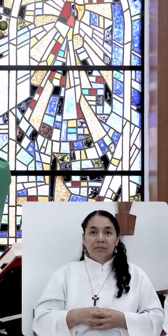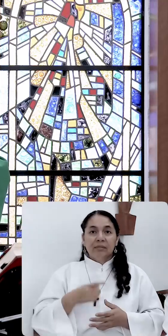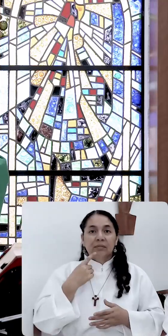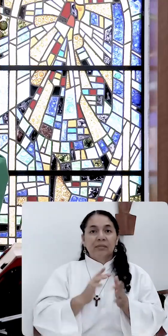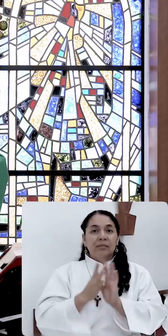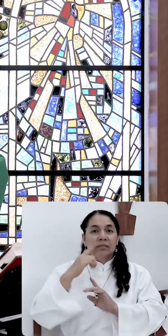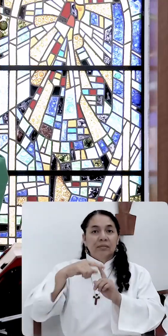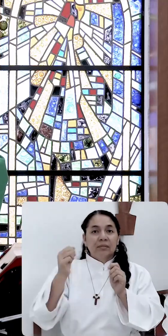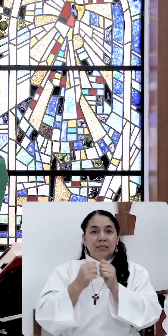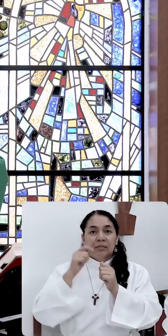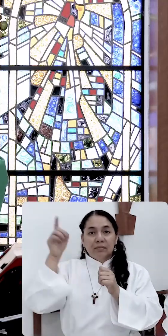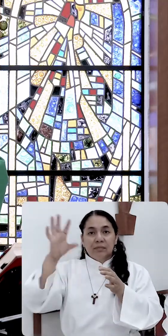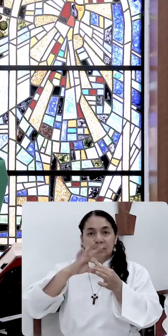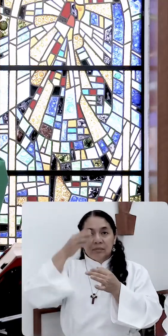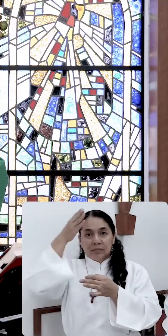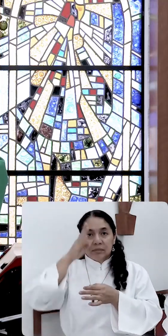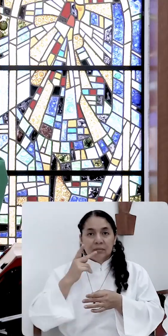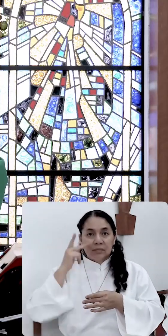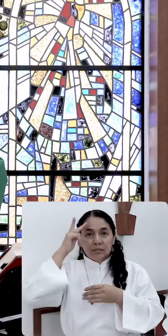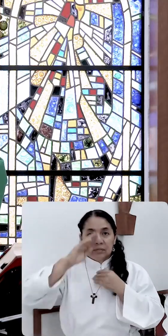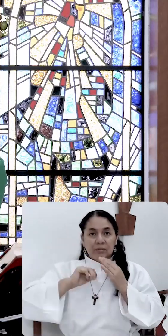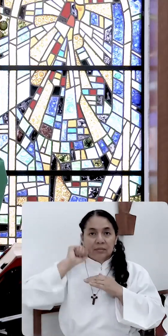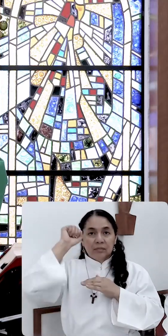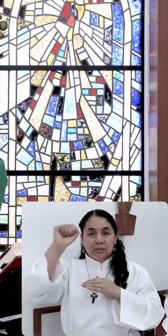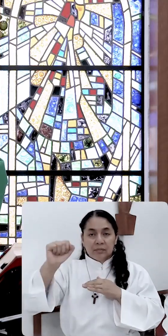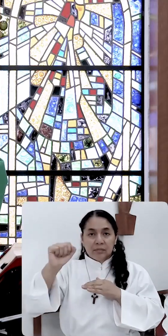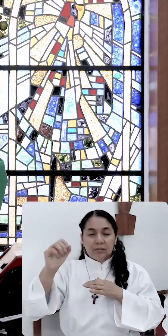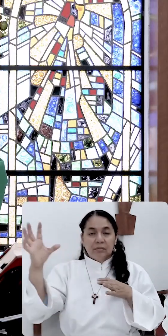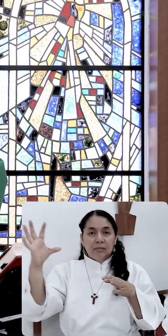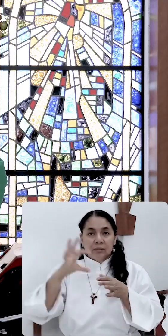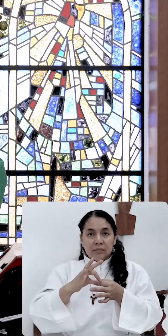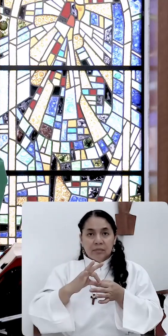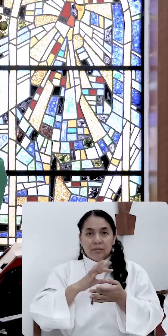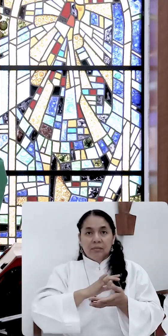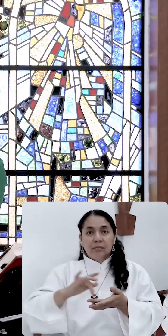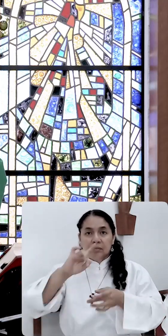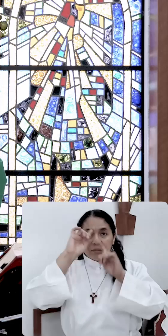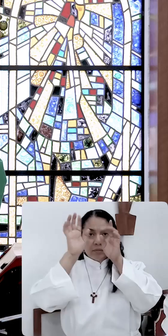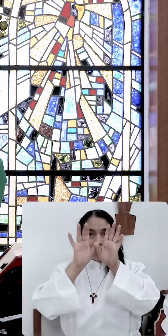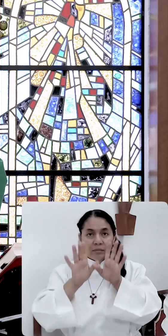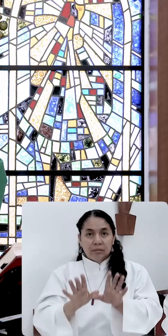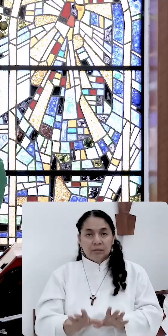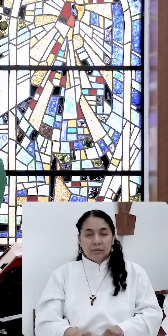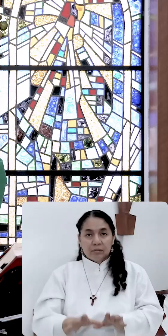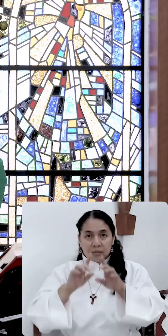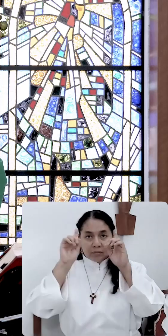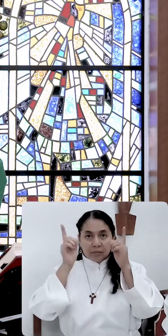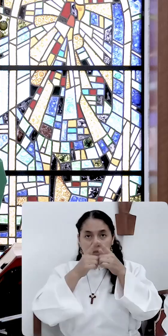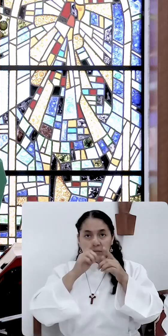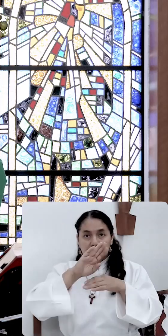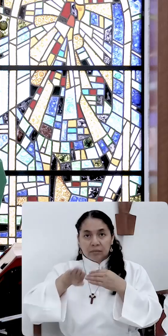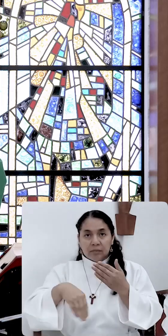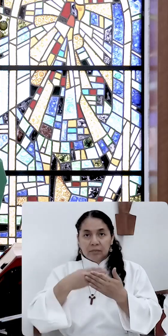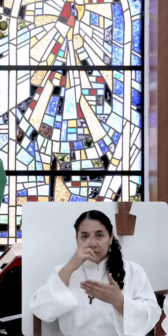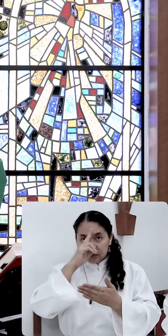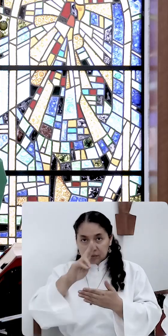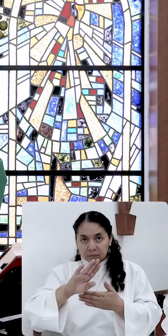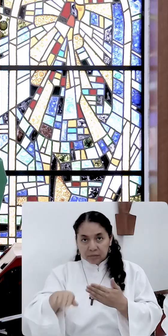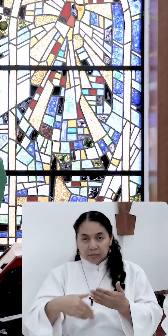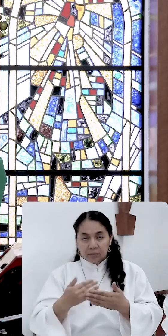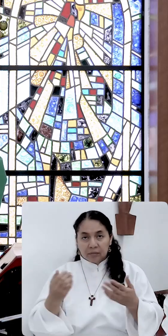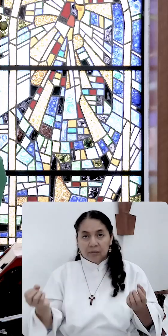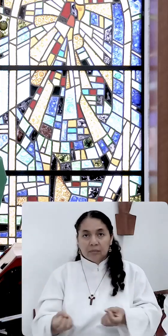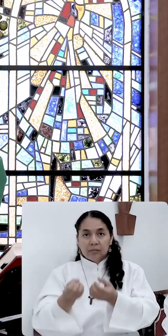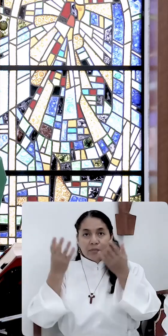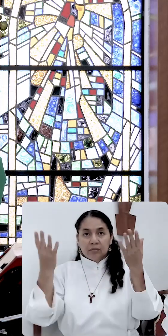Por Cristo, con Él y en Él, a ti, Dios Padre Omnipotente, en la unidad del Espíritu Santo,